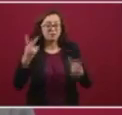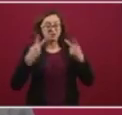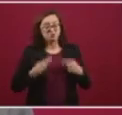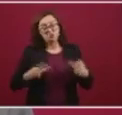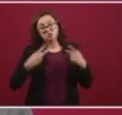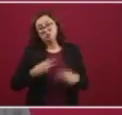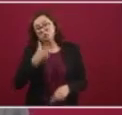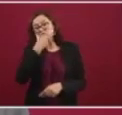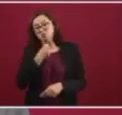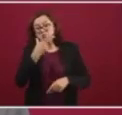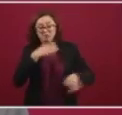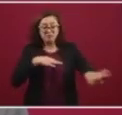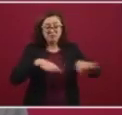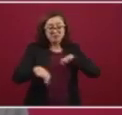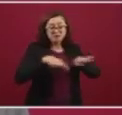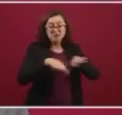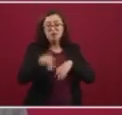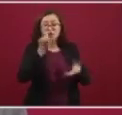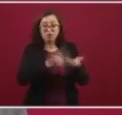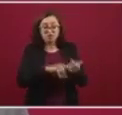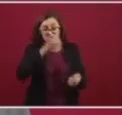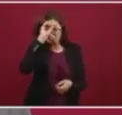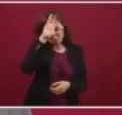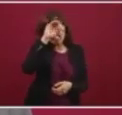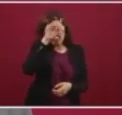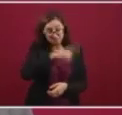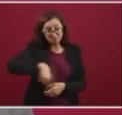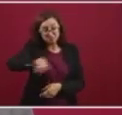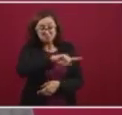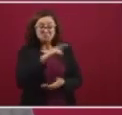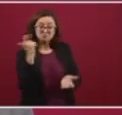los mejores pagados en el país.